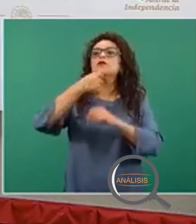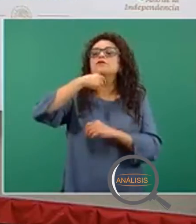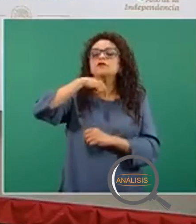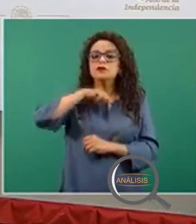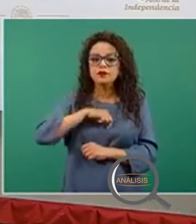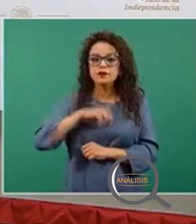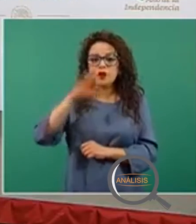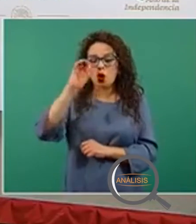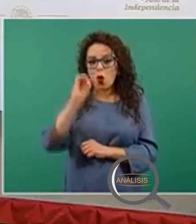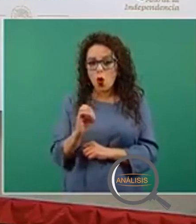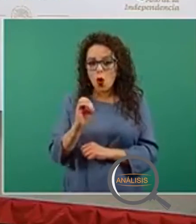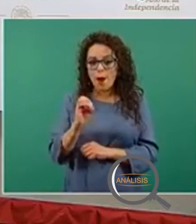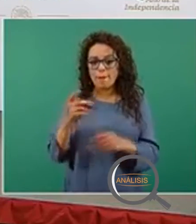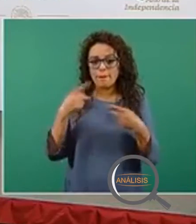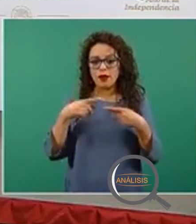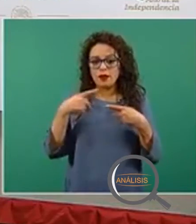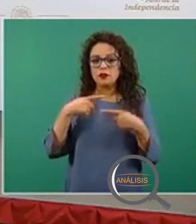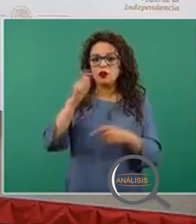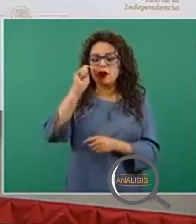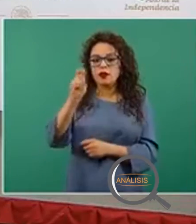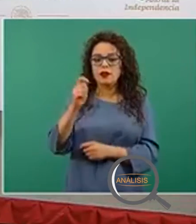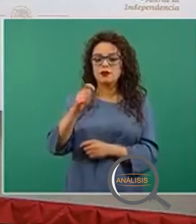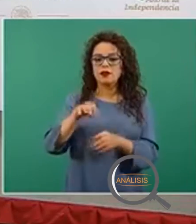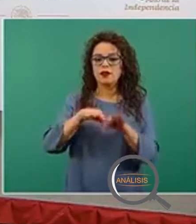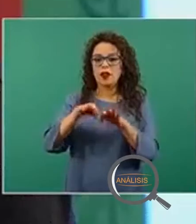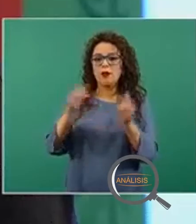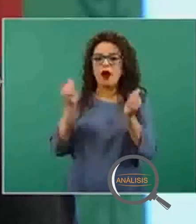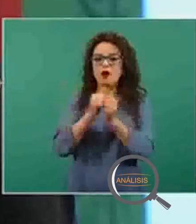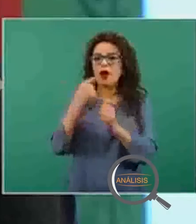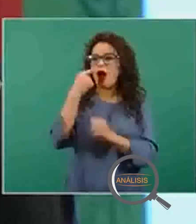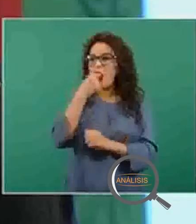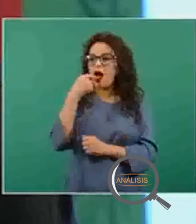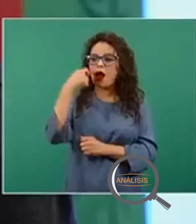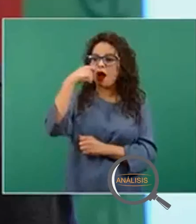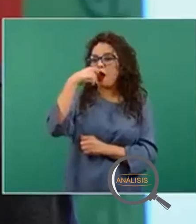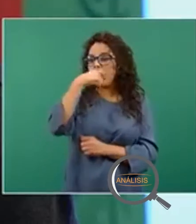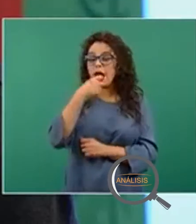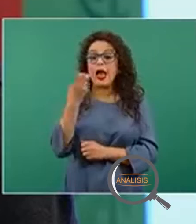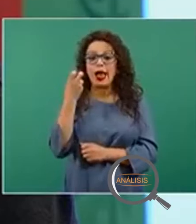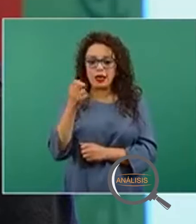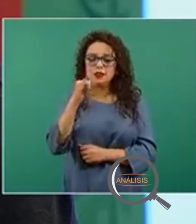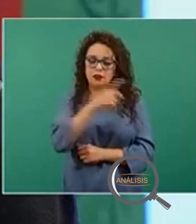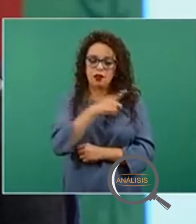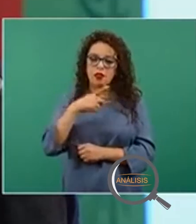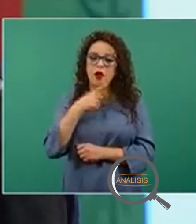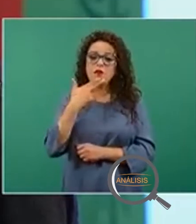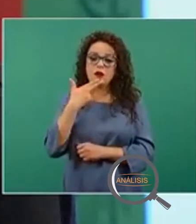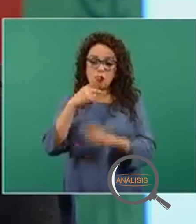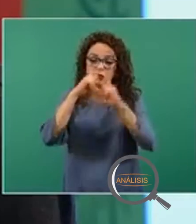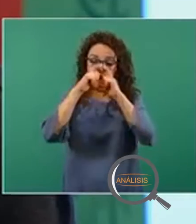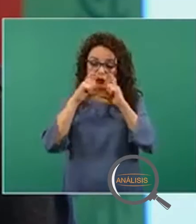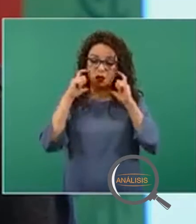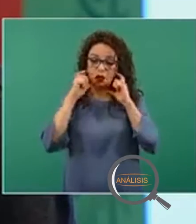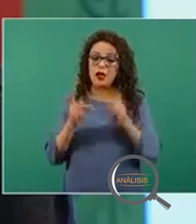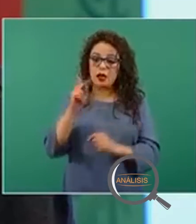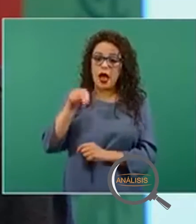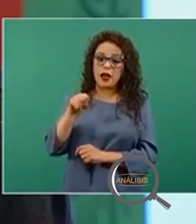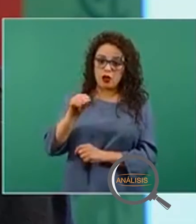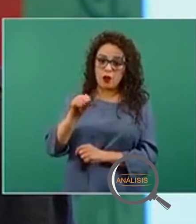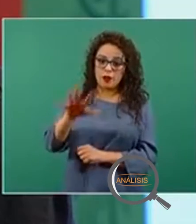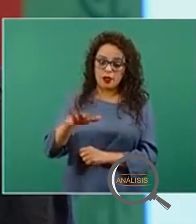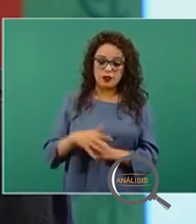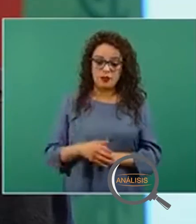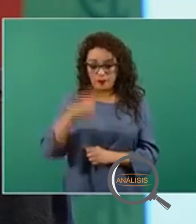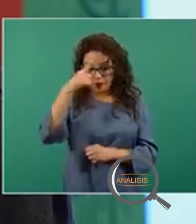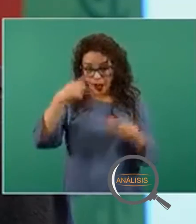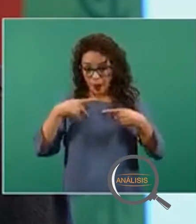están trabajando en la vía oral permanentemente, pues es ahí donde se debe de utilizar. No es recomendable para la población